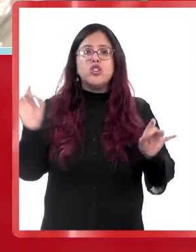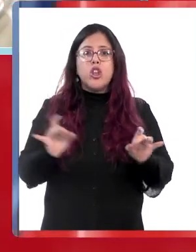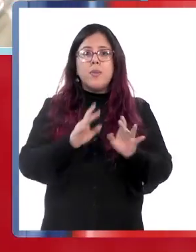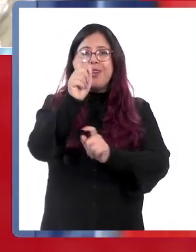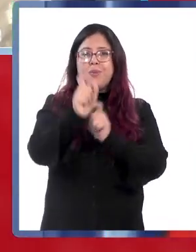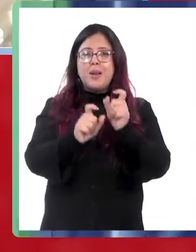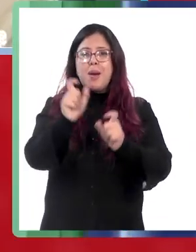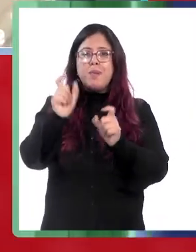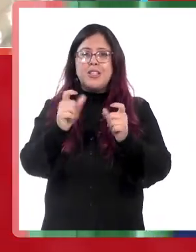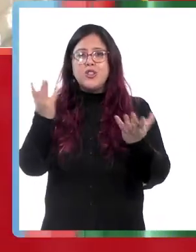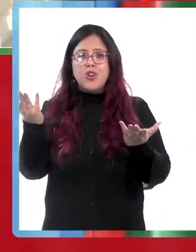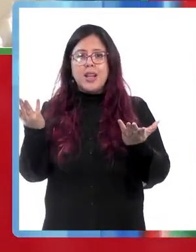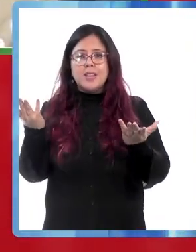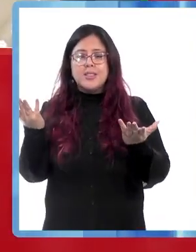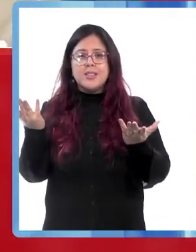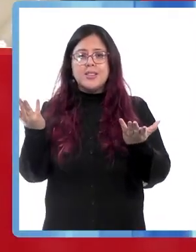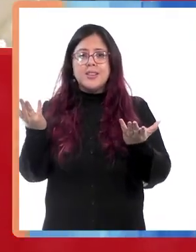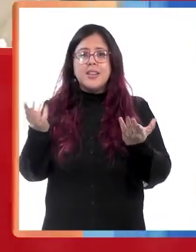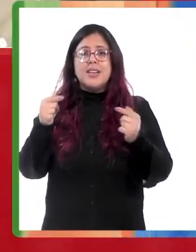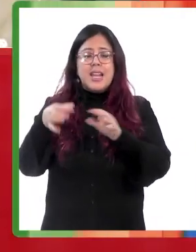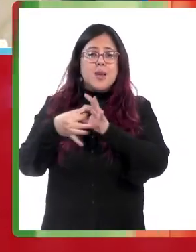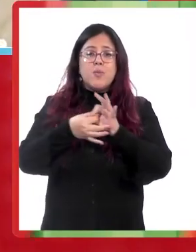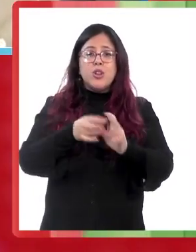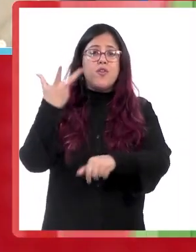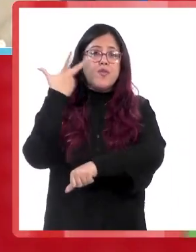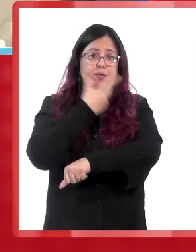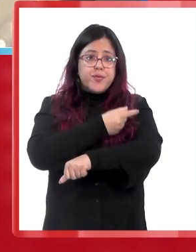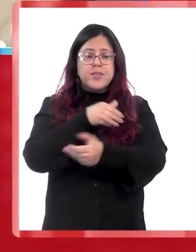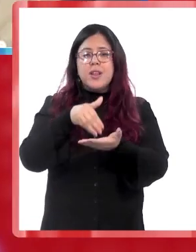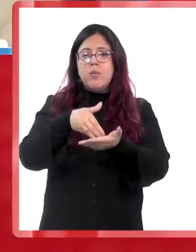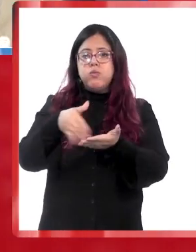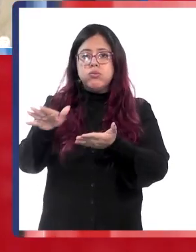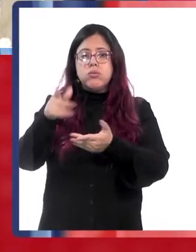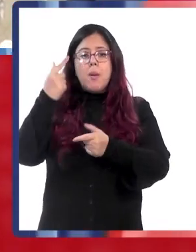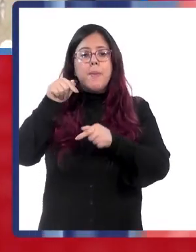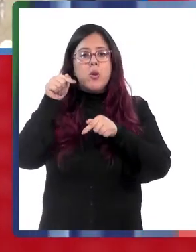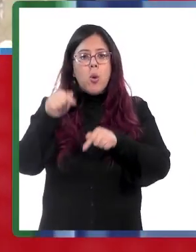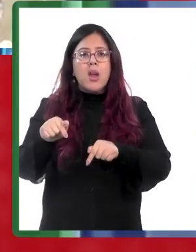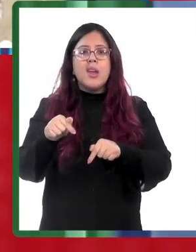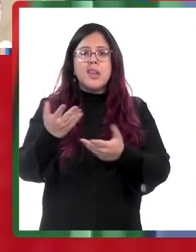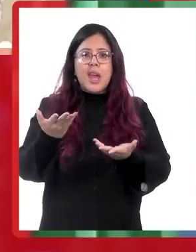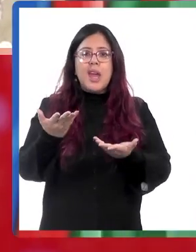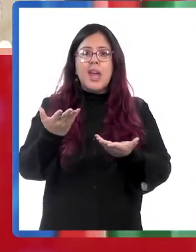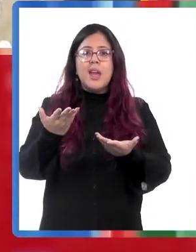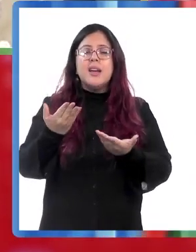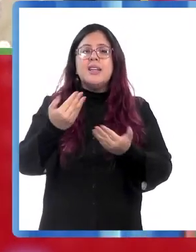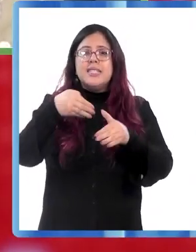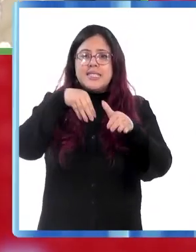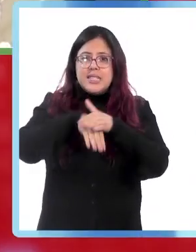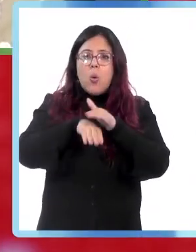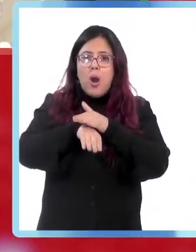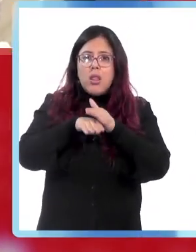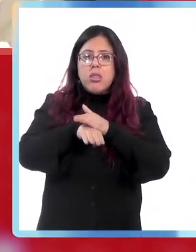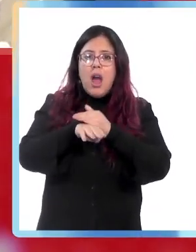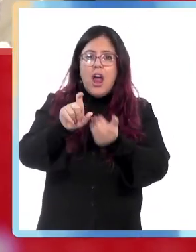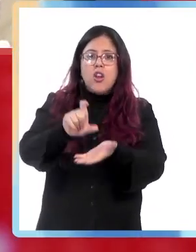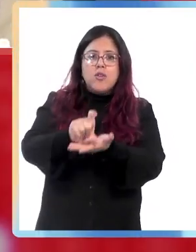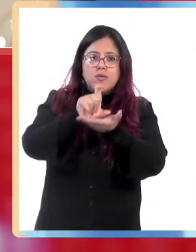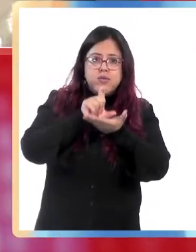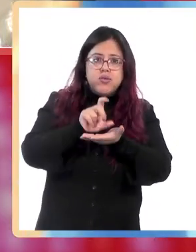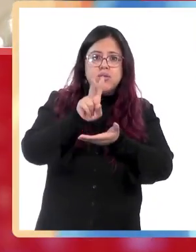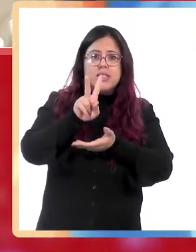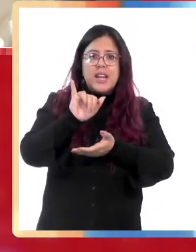se transmitía por personas, el reservorio era humano y gracias a la vacunación se erradicó, pero siempre se guardaron cepas del virus